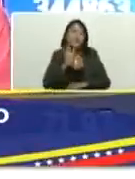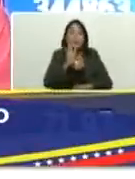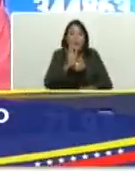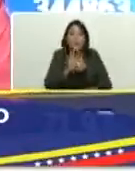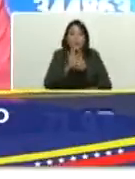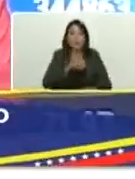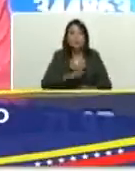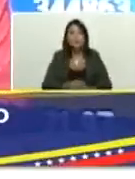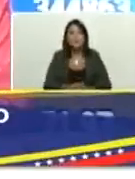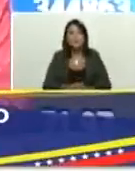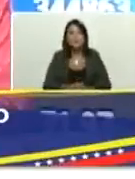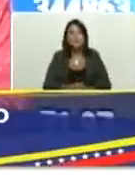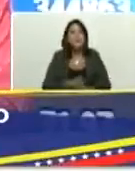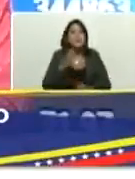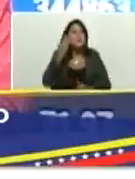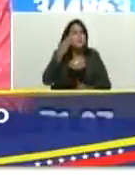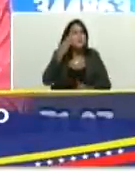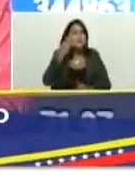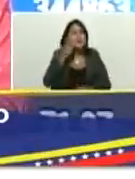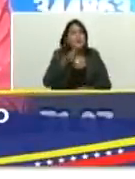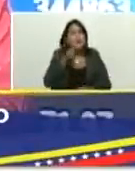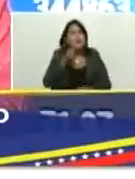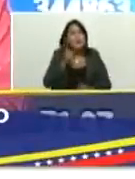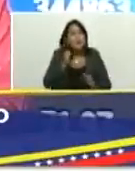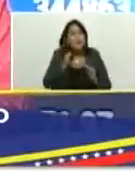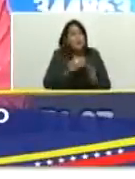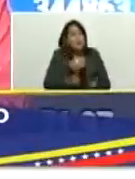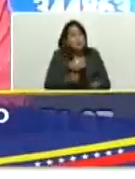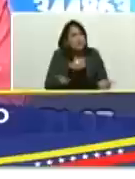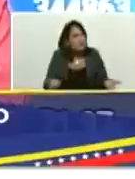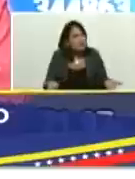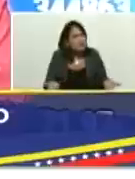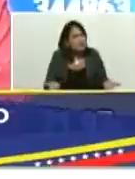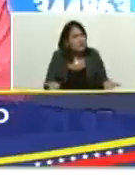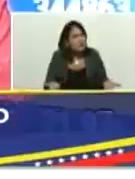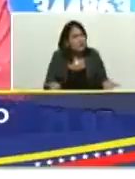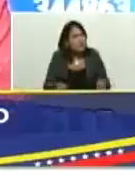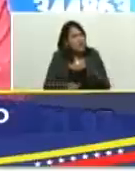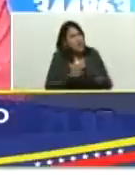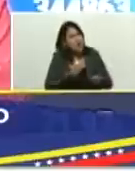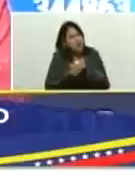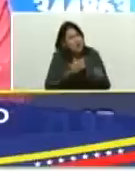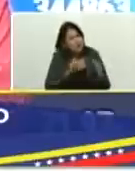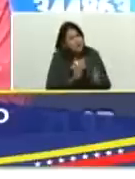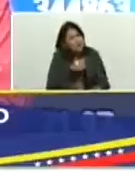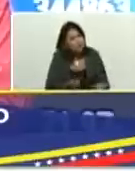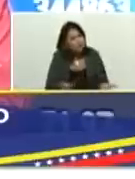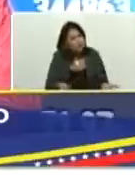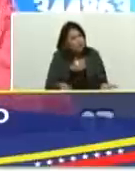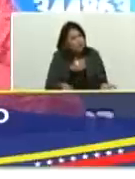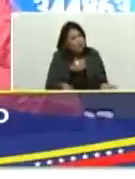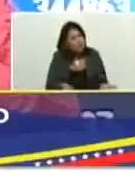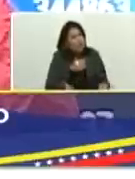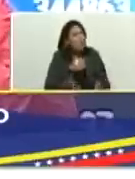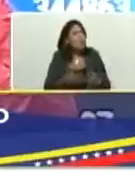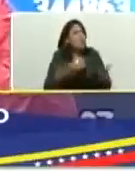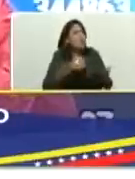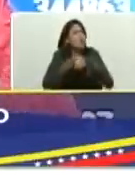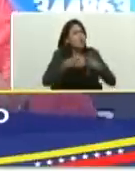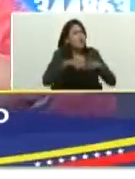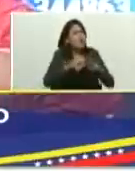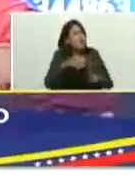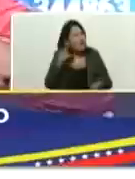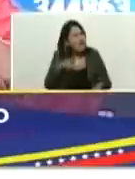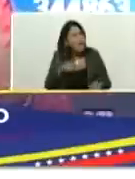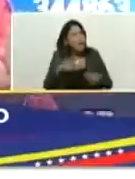saber de dónde venimos, de dónde se han forjado los valores que tenemos, porque lo que nosotros